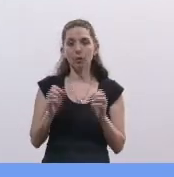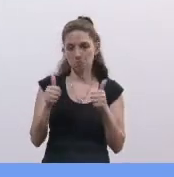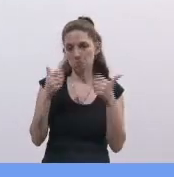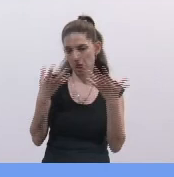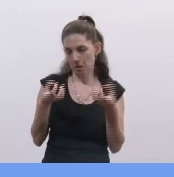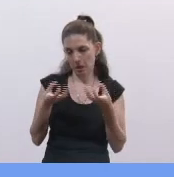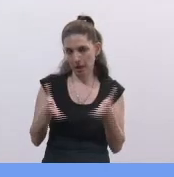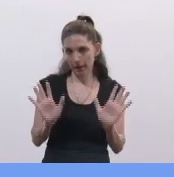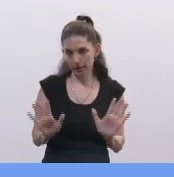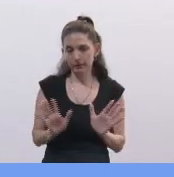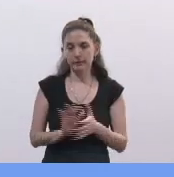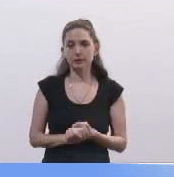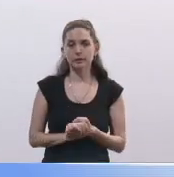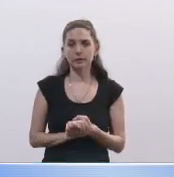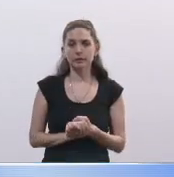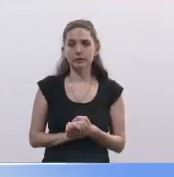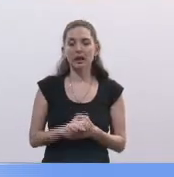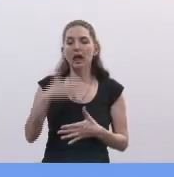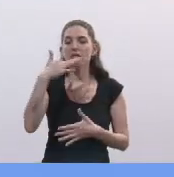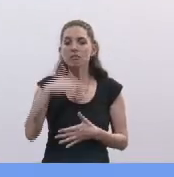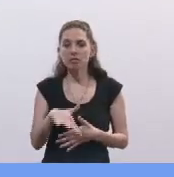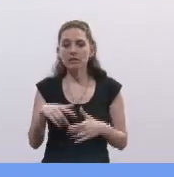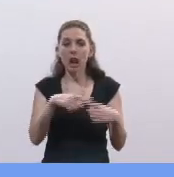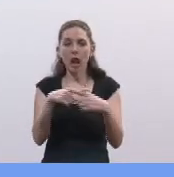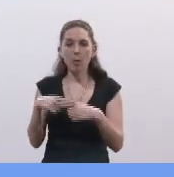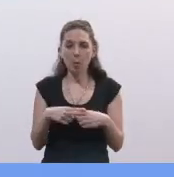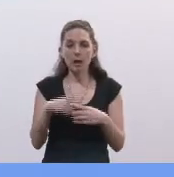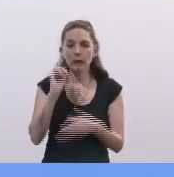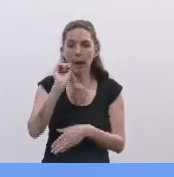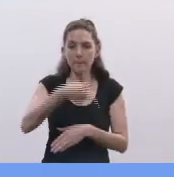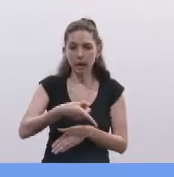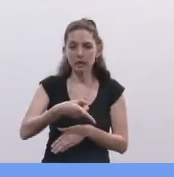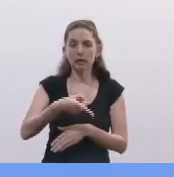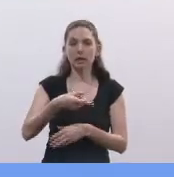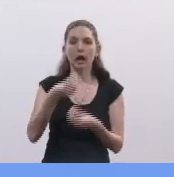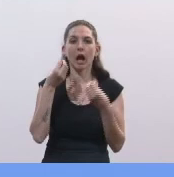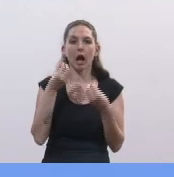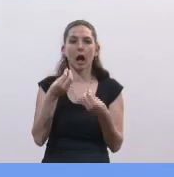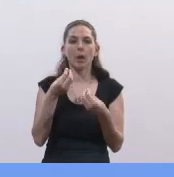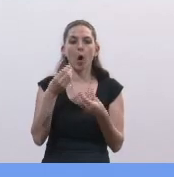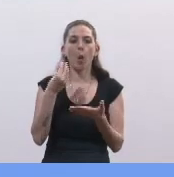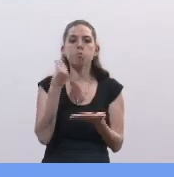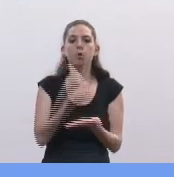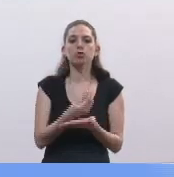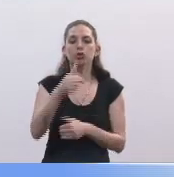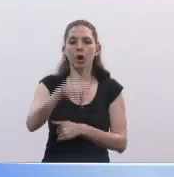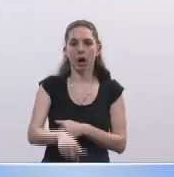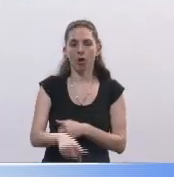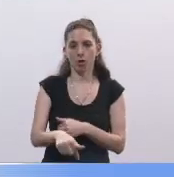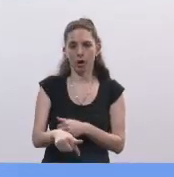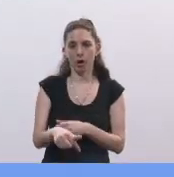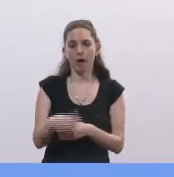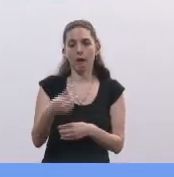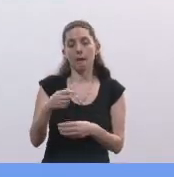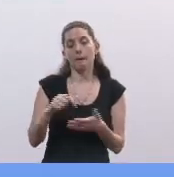todo bien, está todo bien. Se entiende que la política mande a tener esta posición por hoy.